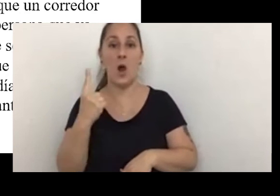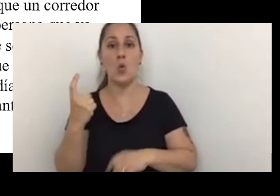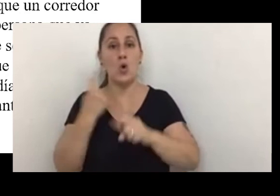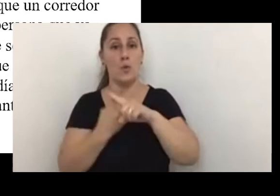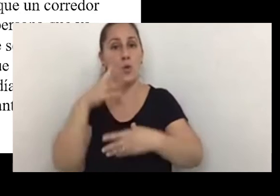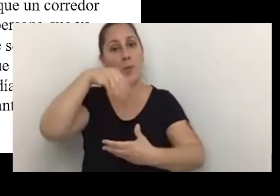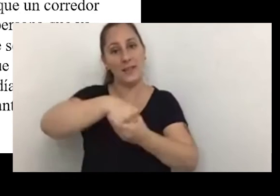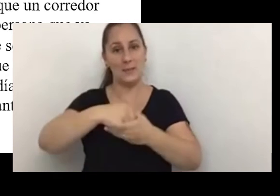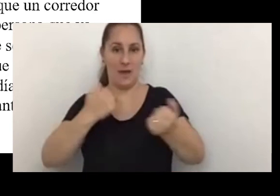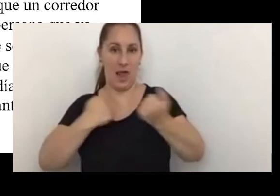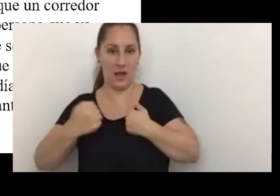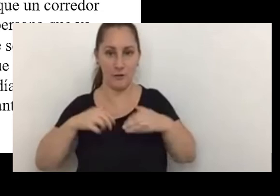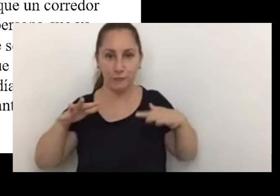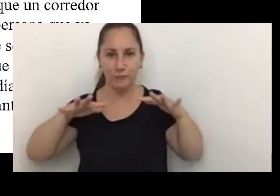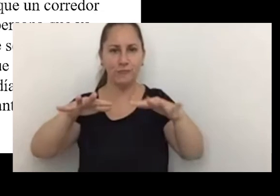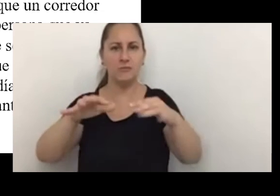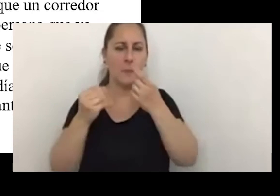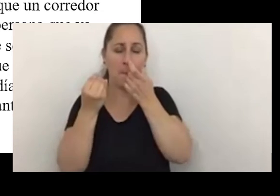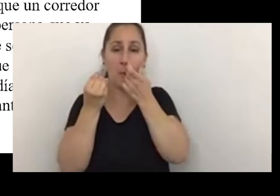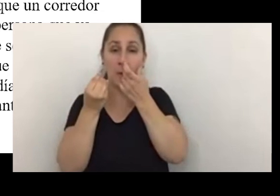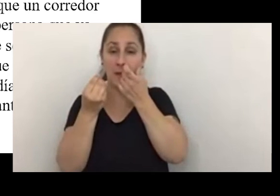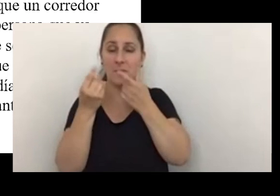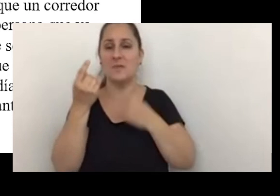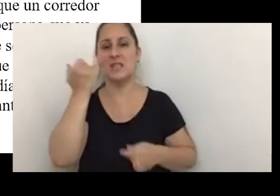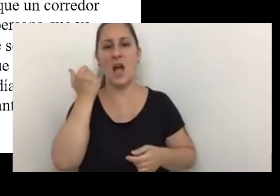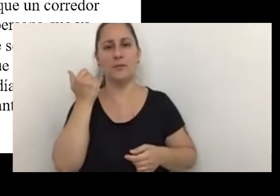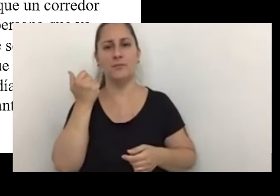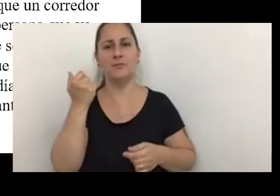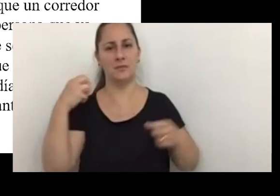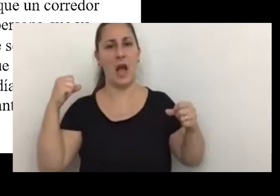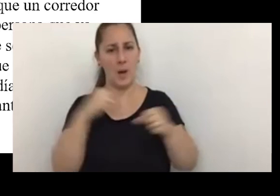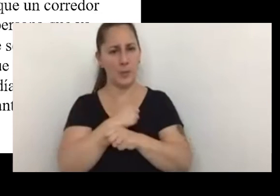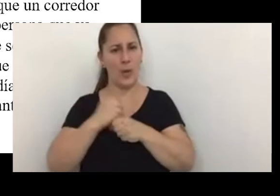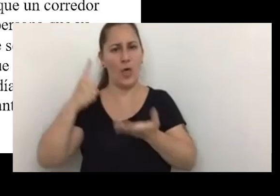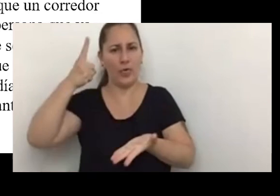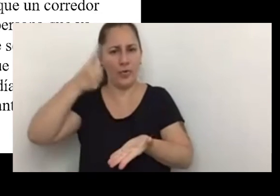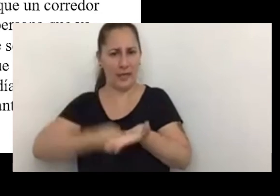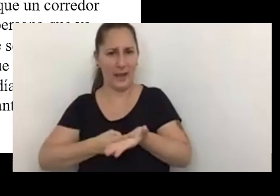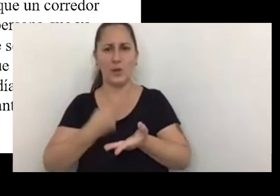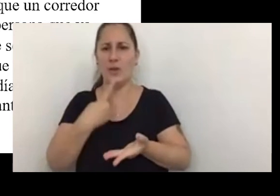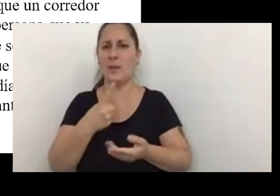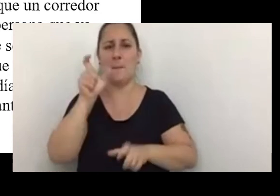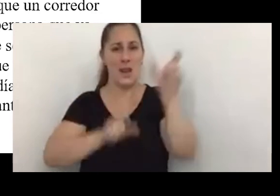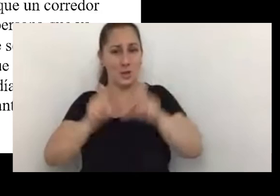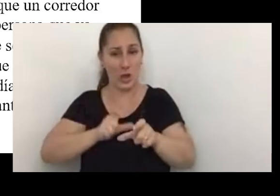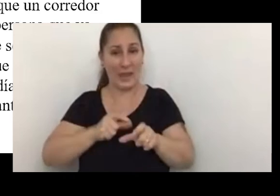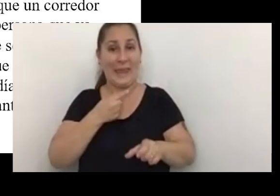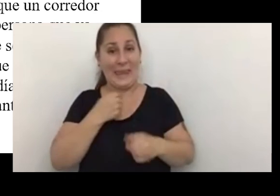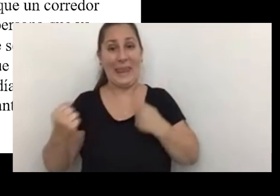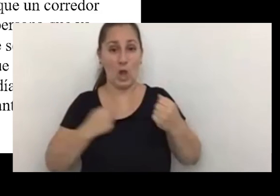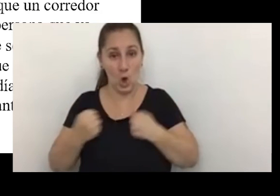populares. ¿Por qué? Porque se ha aprobado un decreto en el que todo corredor que quiera pasar por